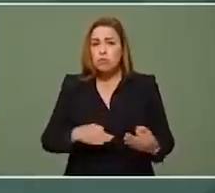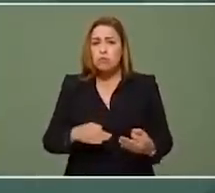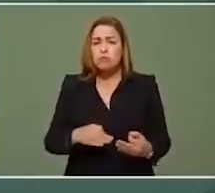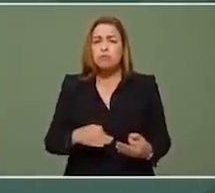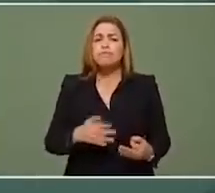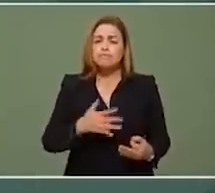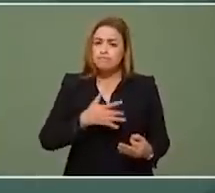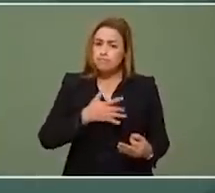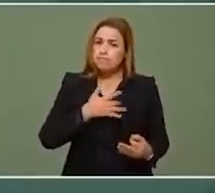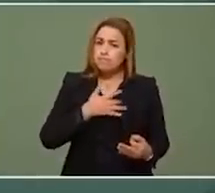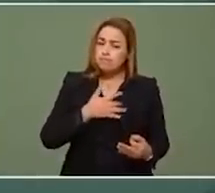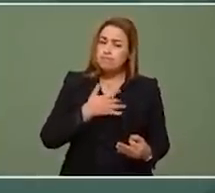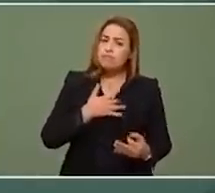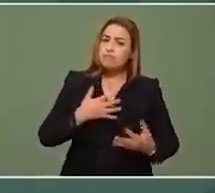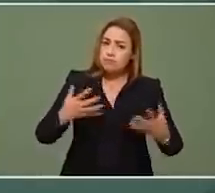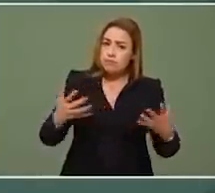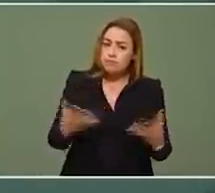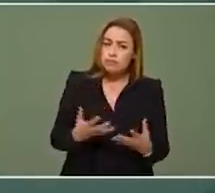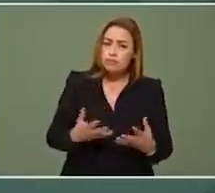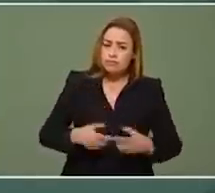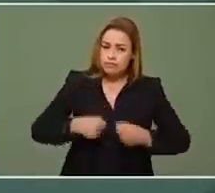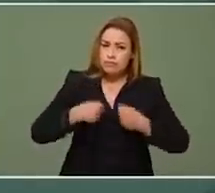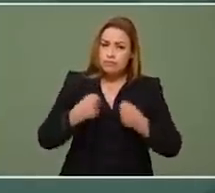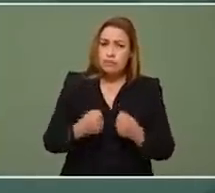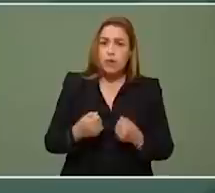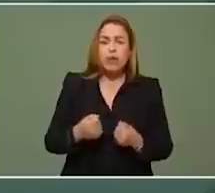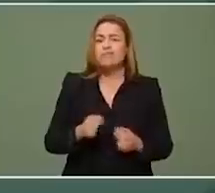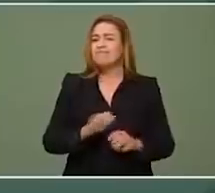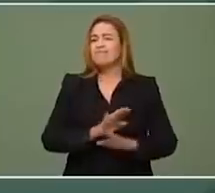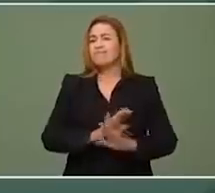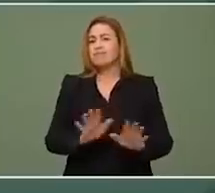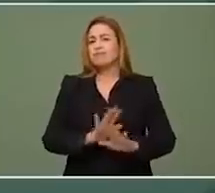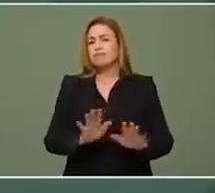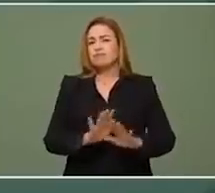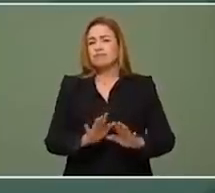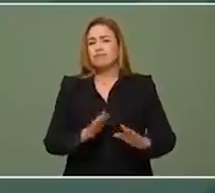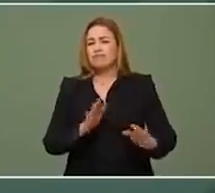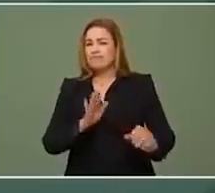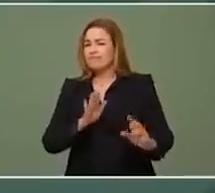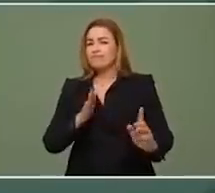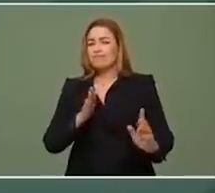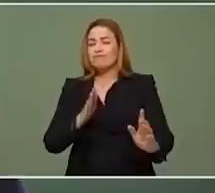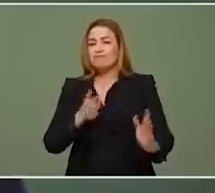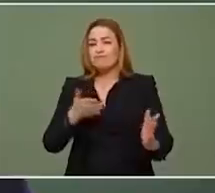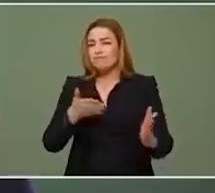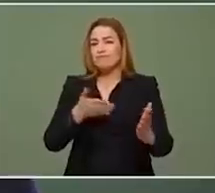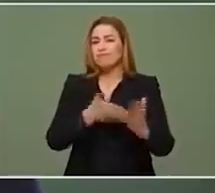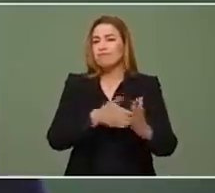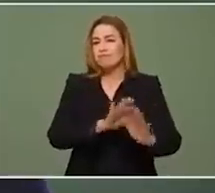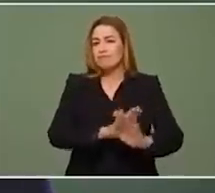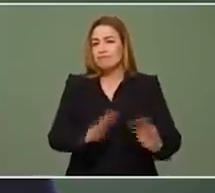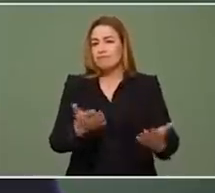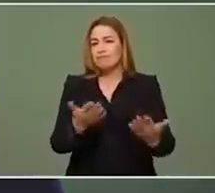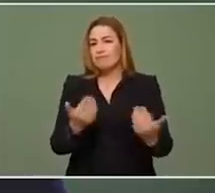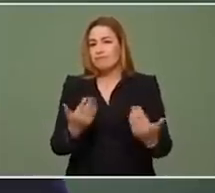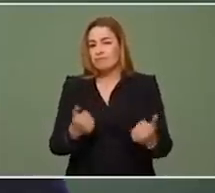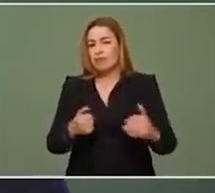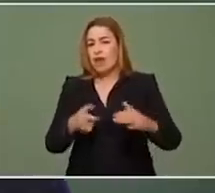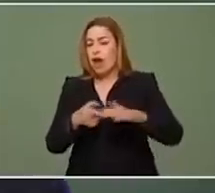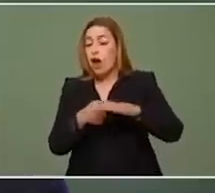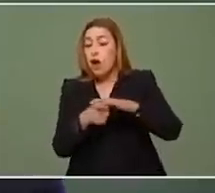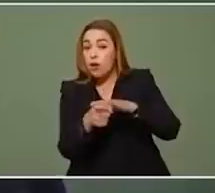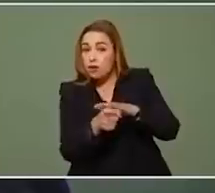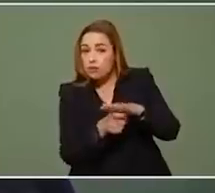no permitir la corrupción el que se mantenga la